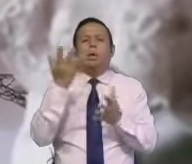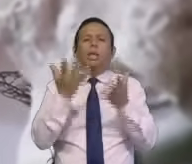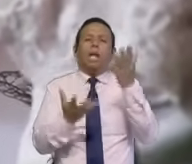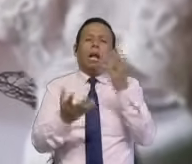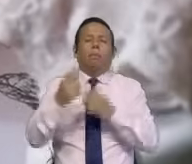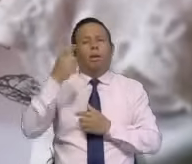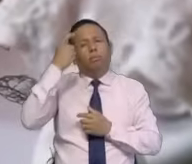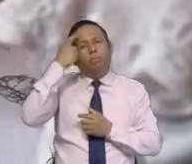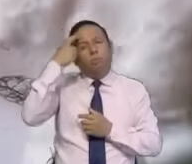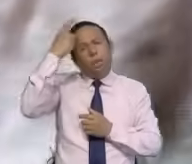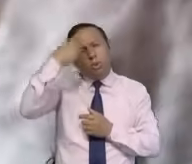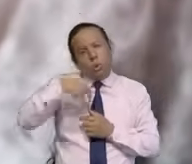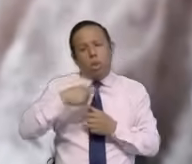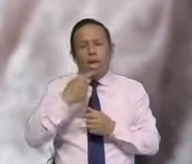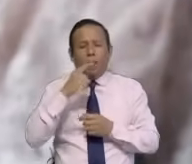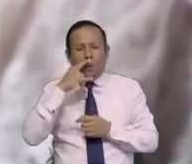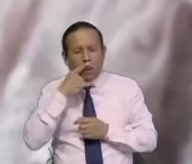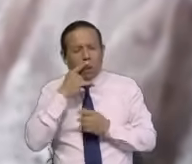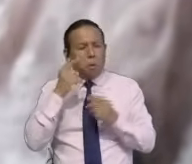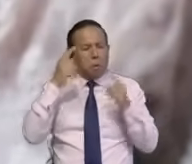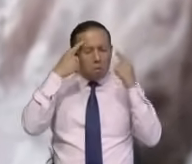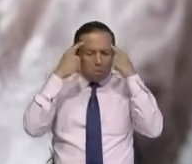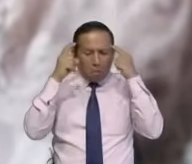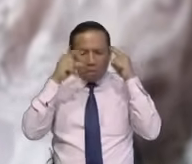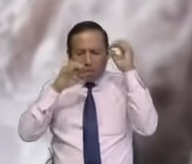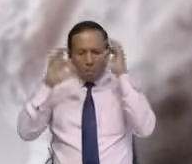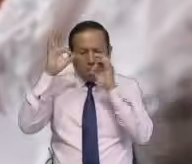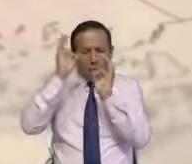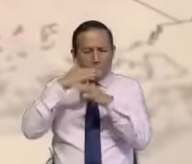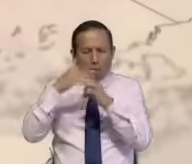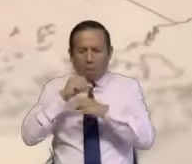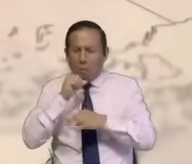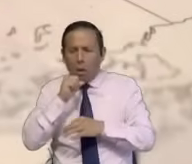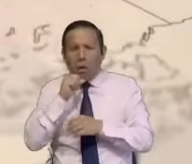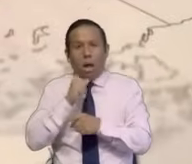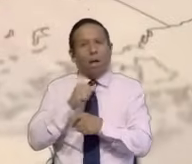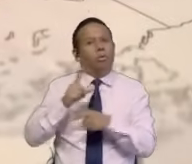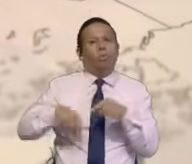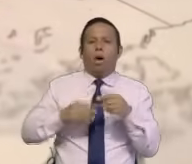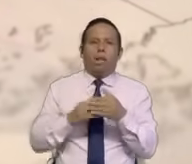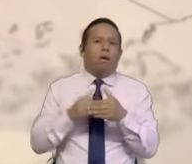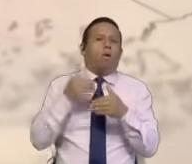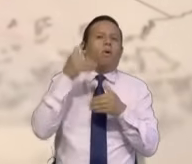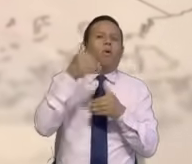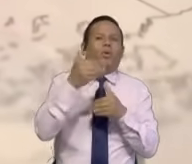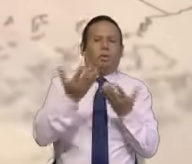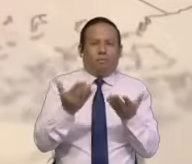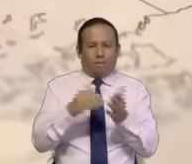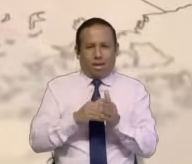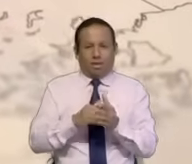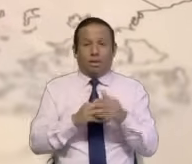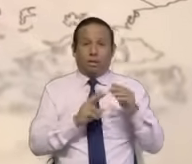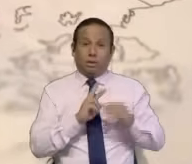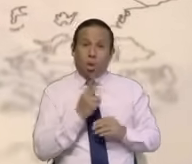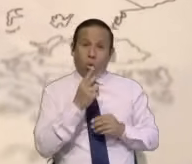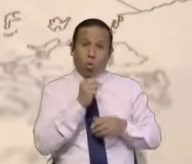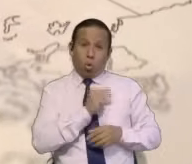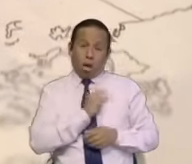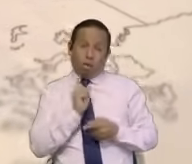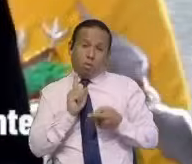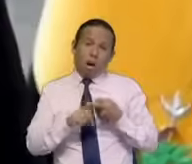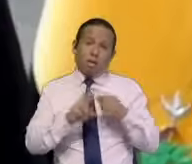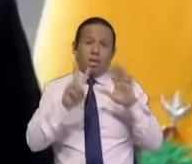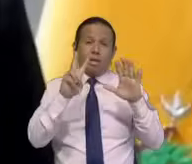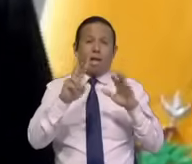inmadurez cognitiva que pueden presentar los estudiantes que cursan de segundo a séptimo de básica. Así lo anunció